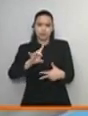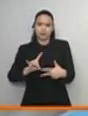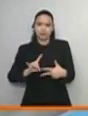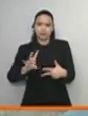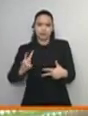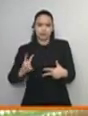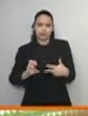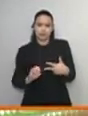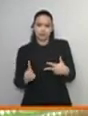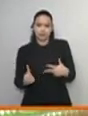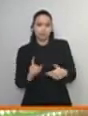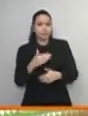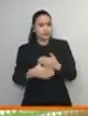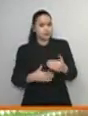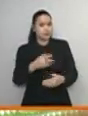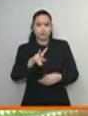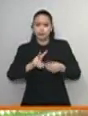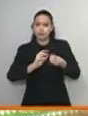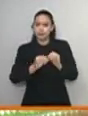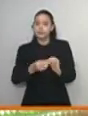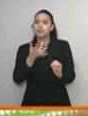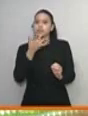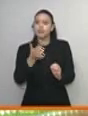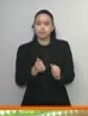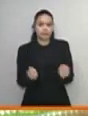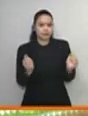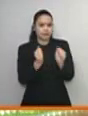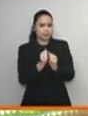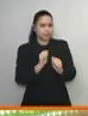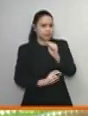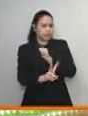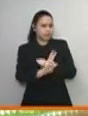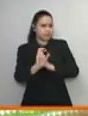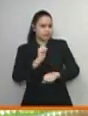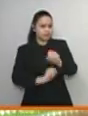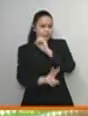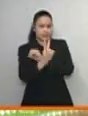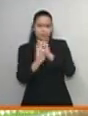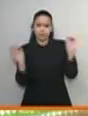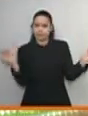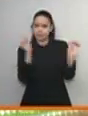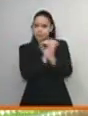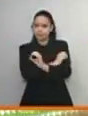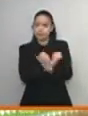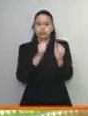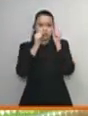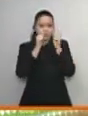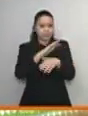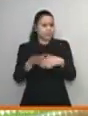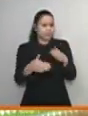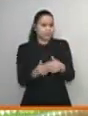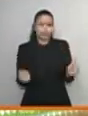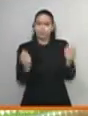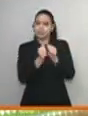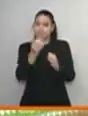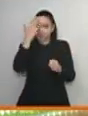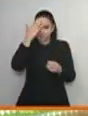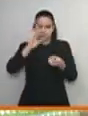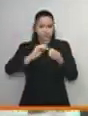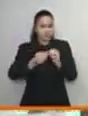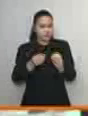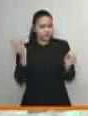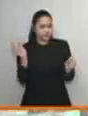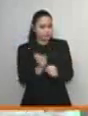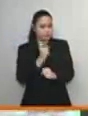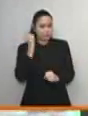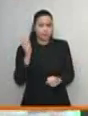y 01. Continuamos con tus dos números favoritos junto a premiados y premiados mix. Atentos y acompáñame a conocer el primer número ganador con